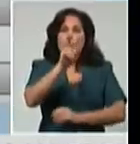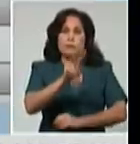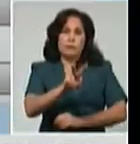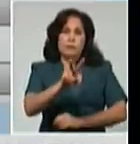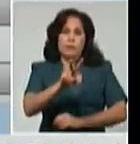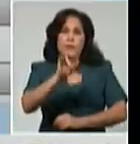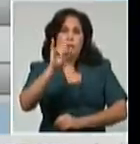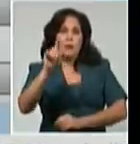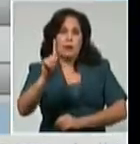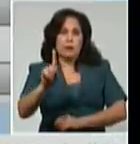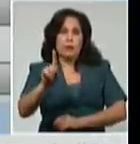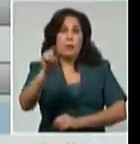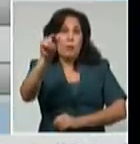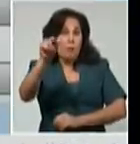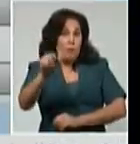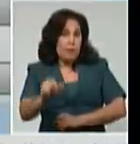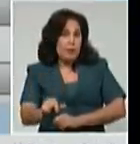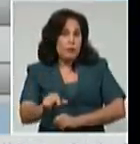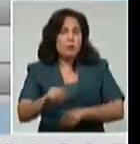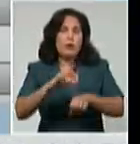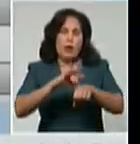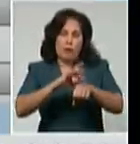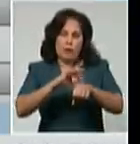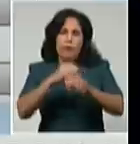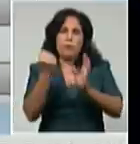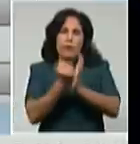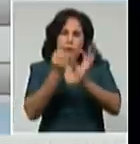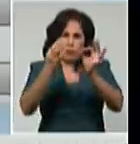38.581.261 personas confirmadas.